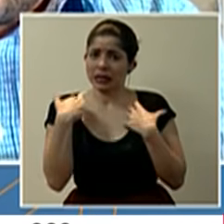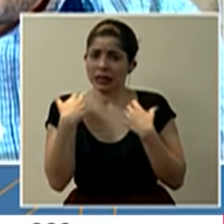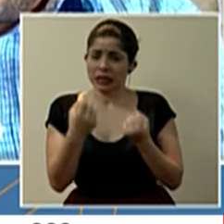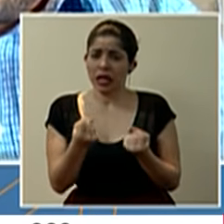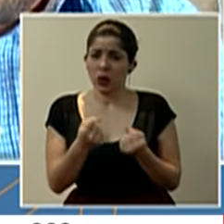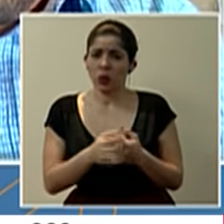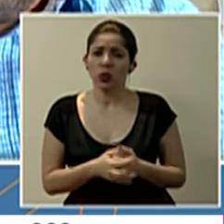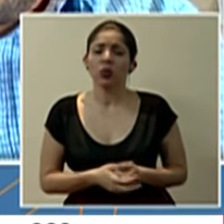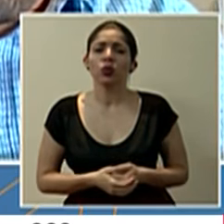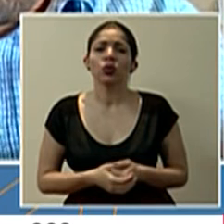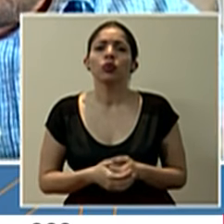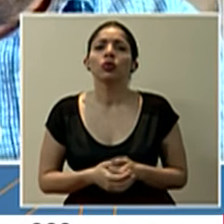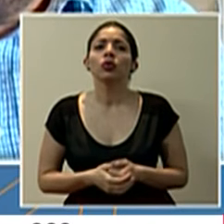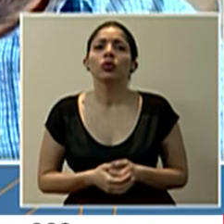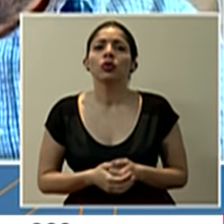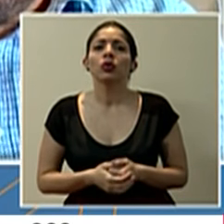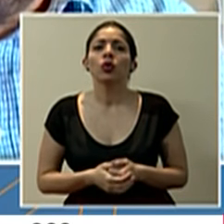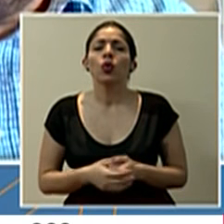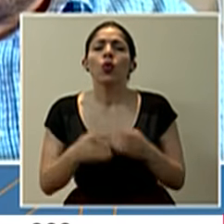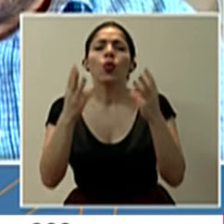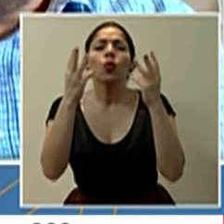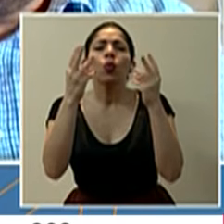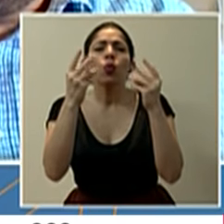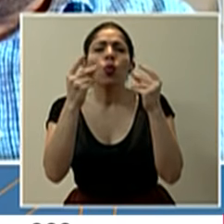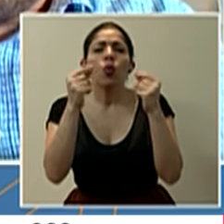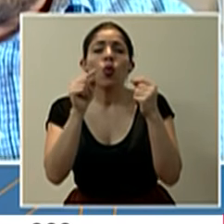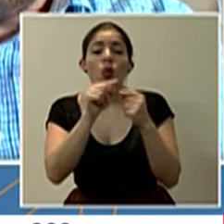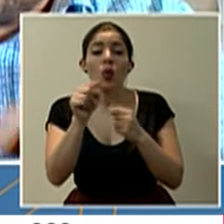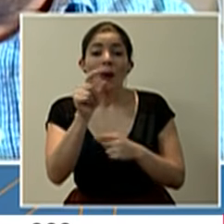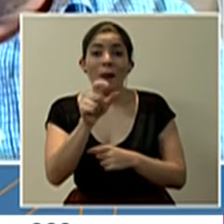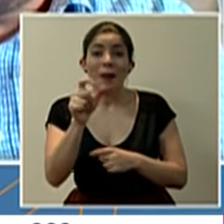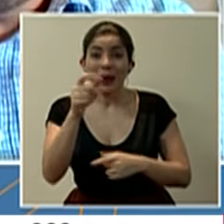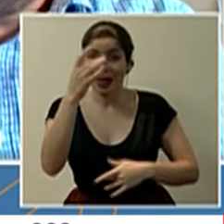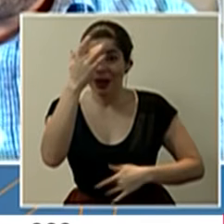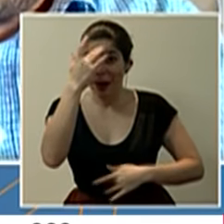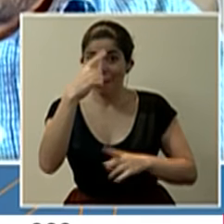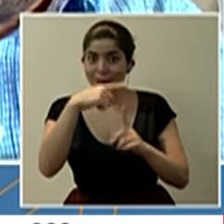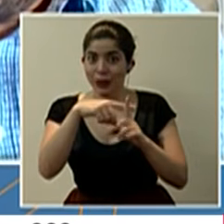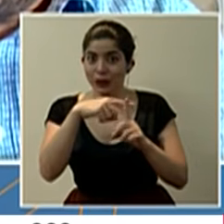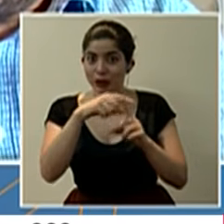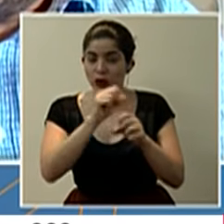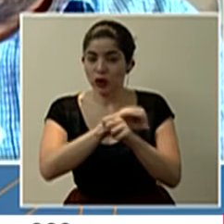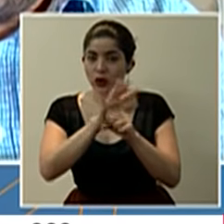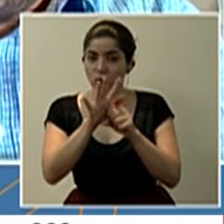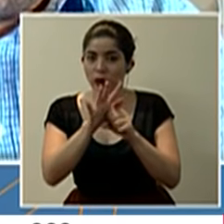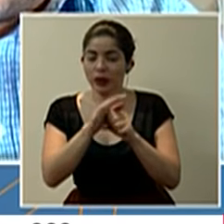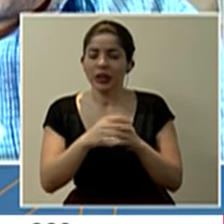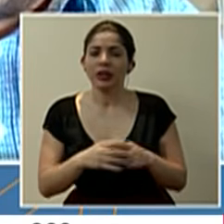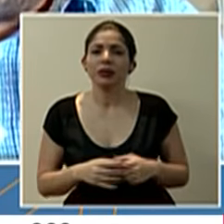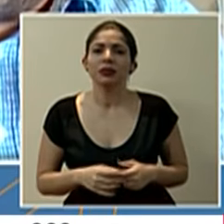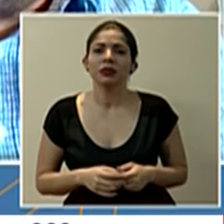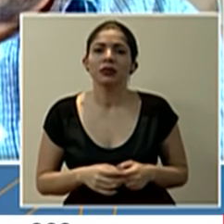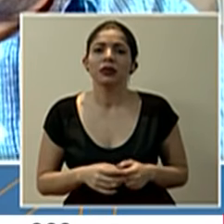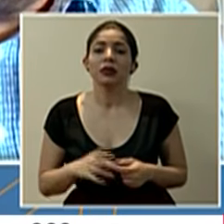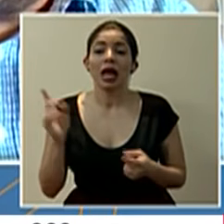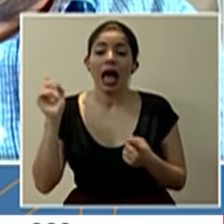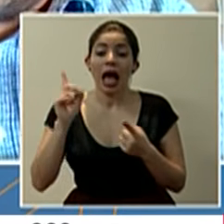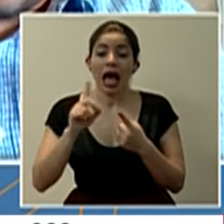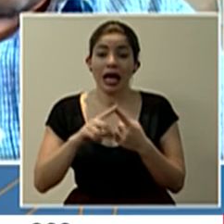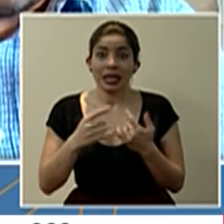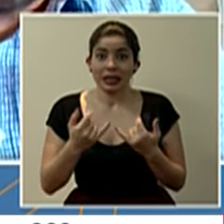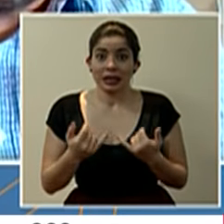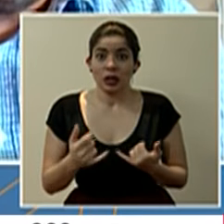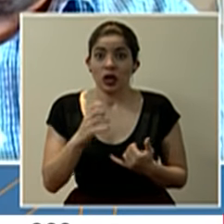de cuántos de esos casos positivos a la fecha en